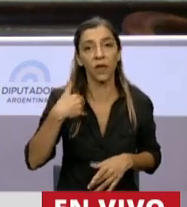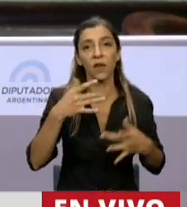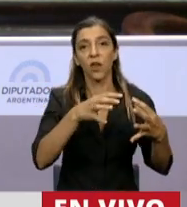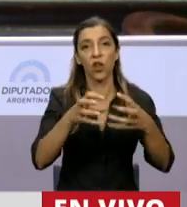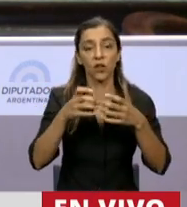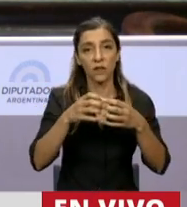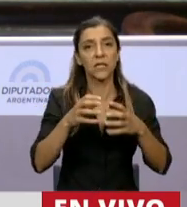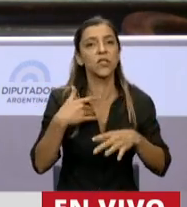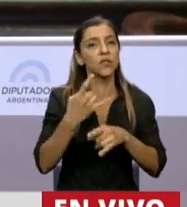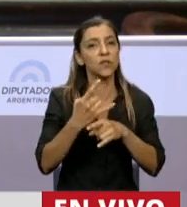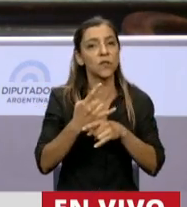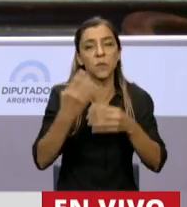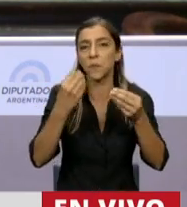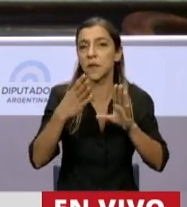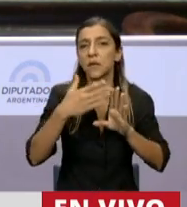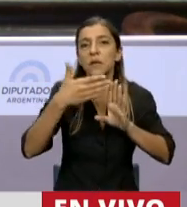al principio.